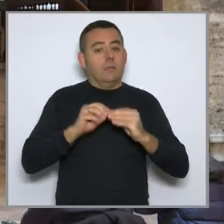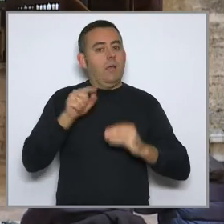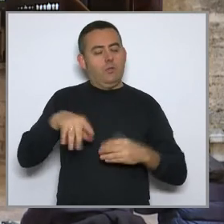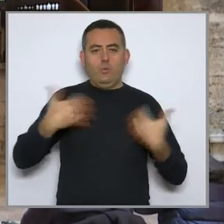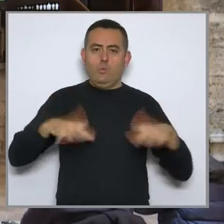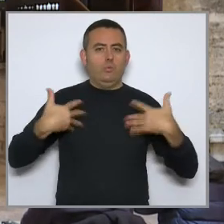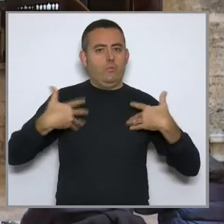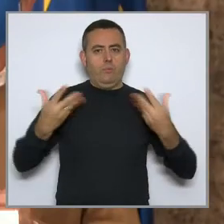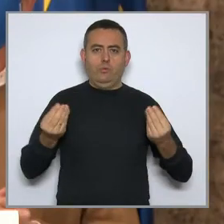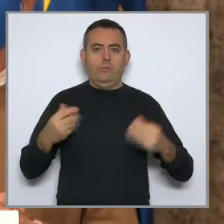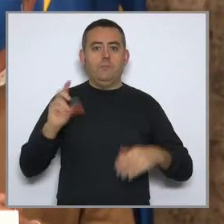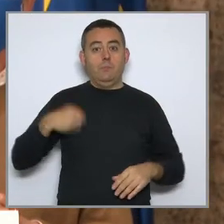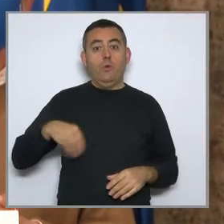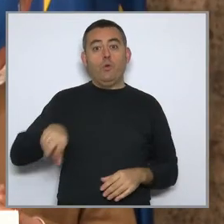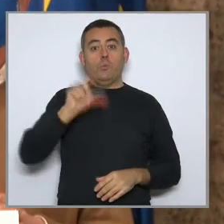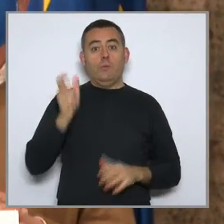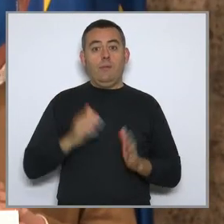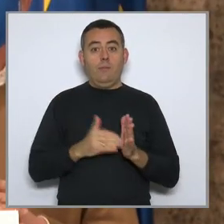para la Comunidad Valenciana.